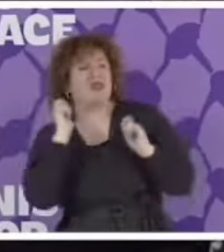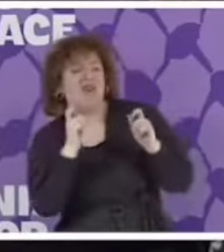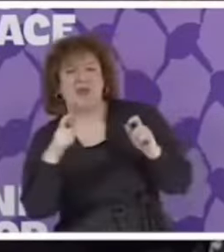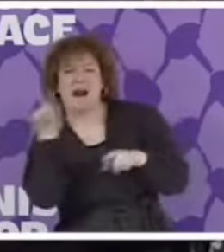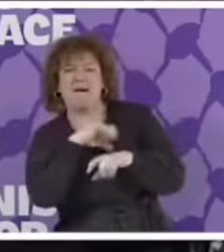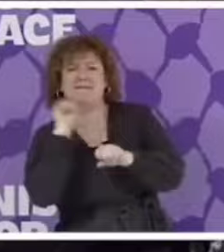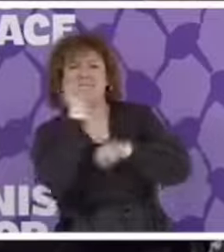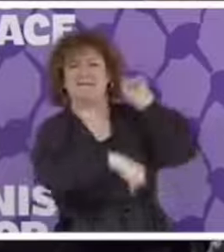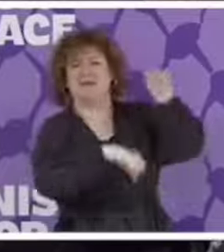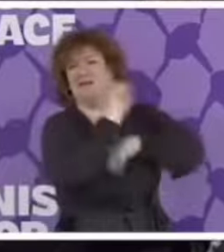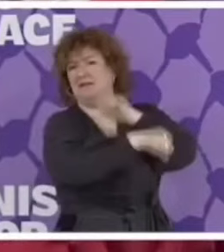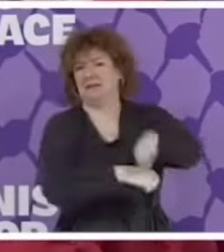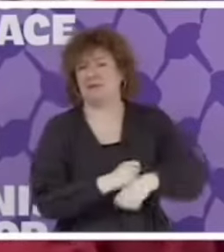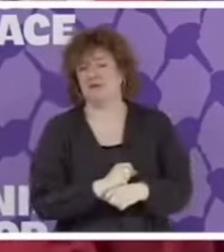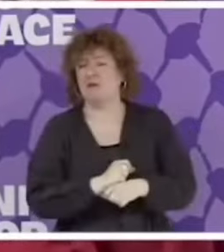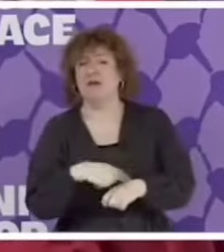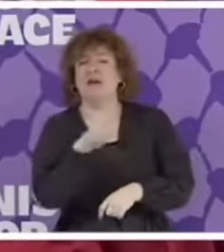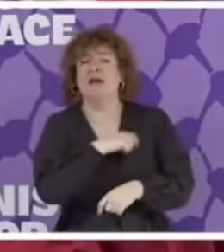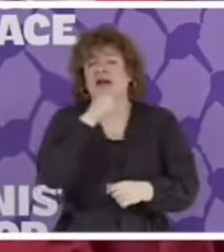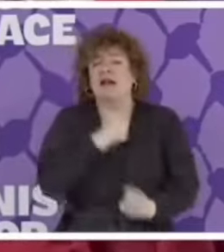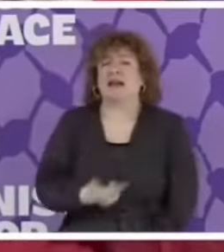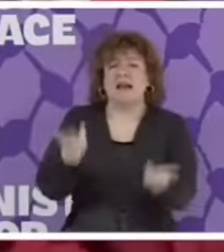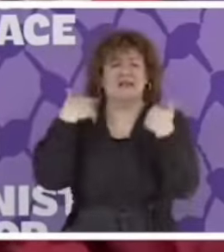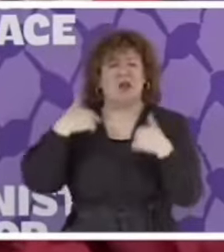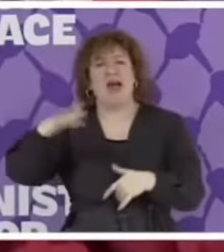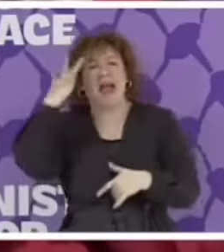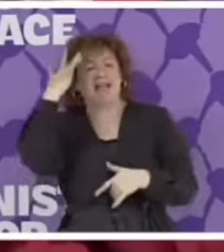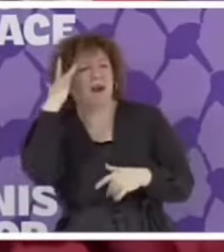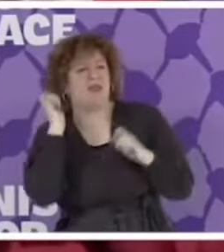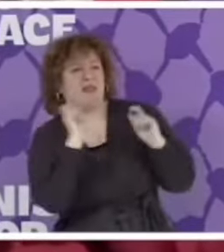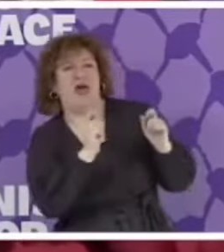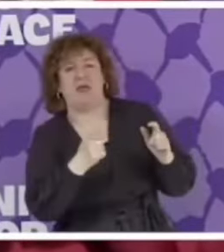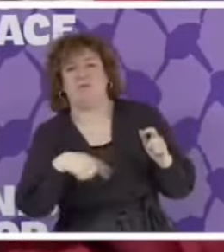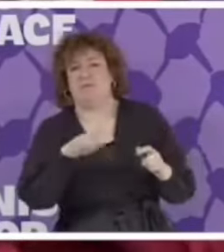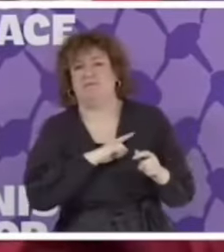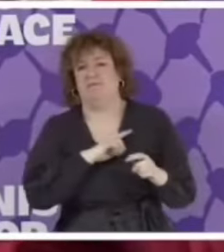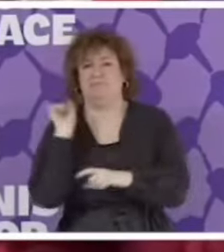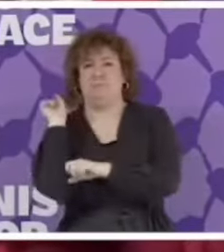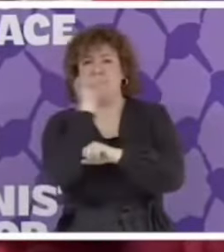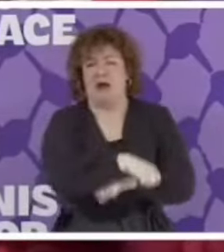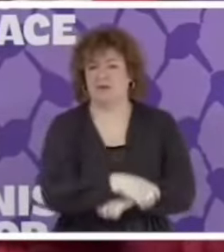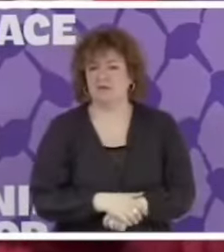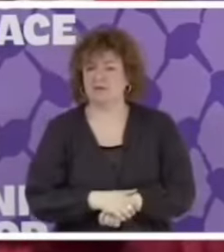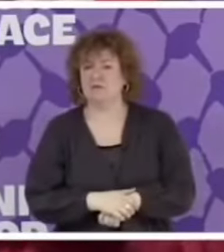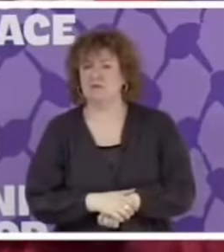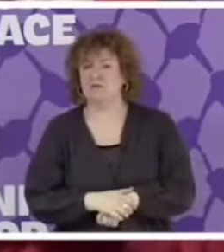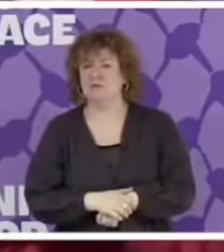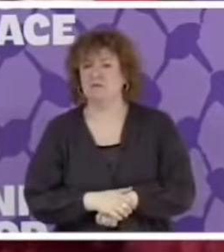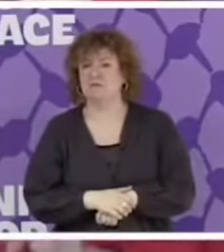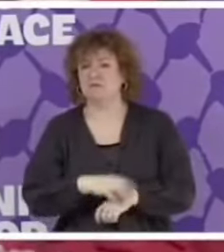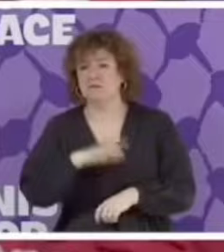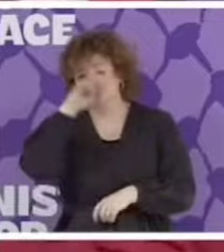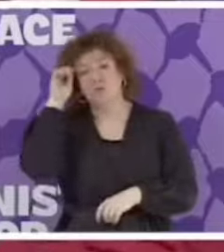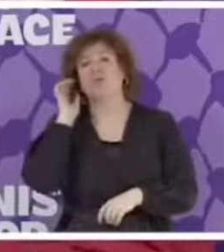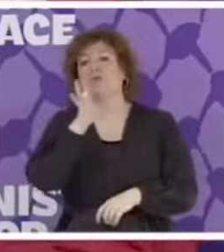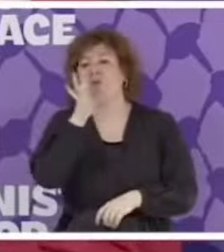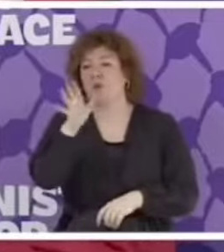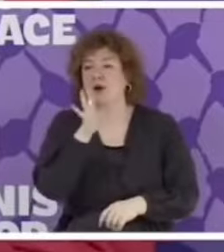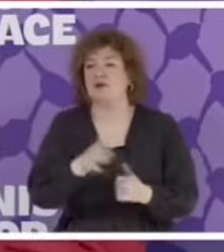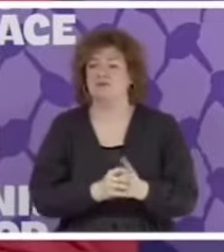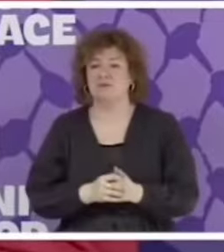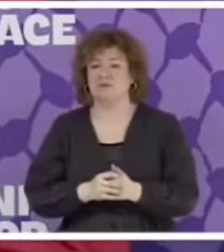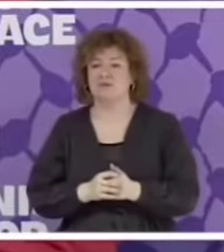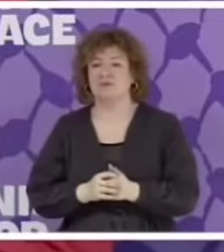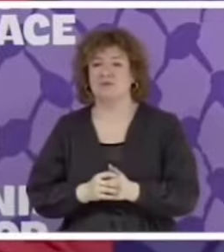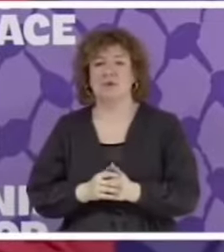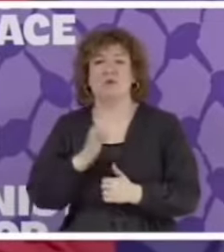a la resignación. Y eso hoy significa echar mano de los procesos políticos, los